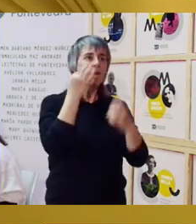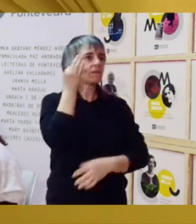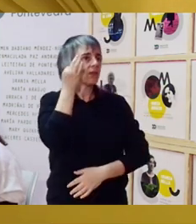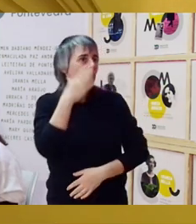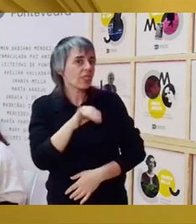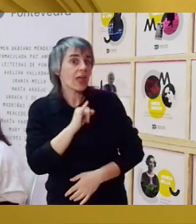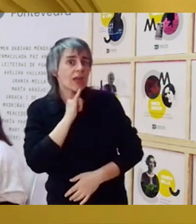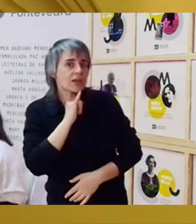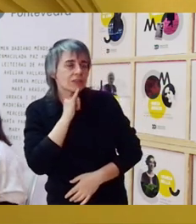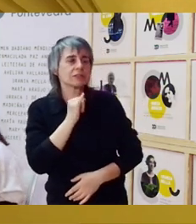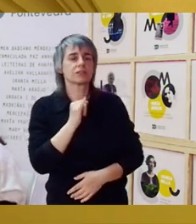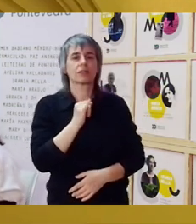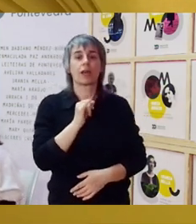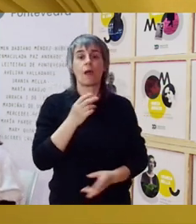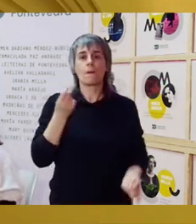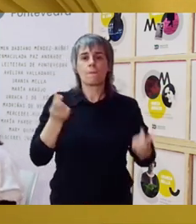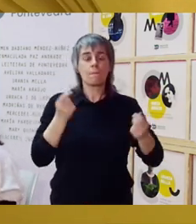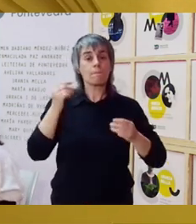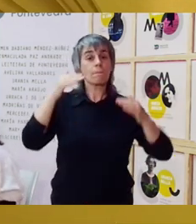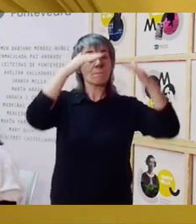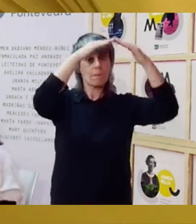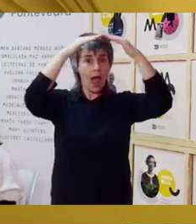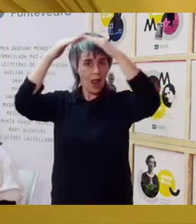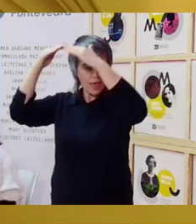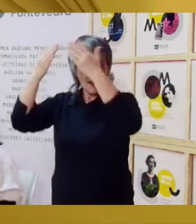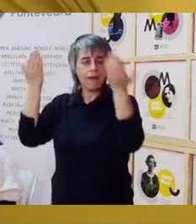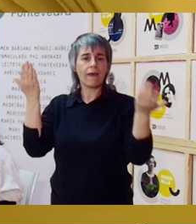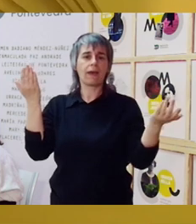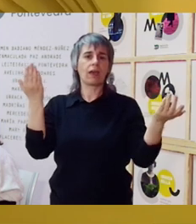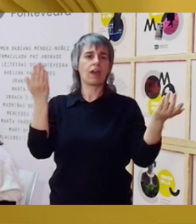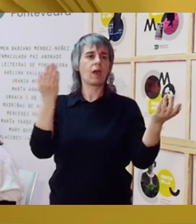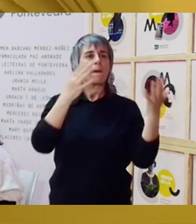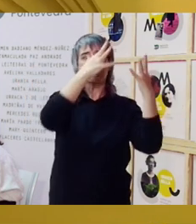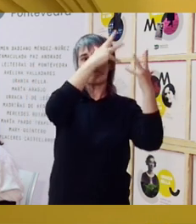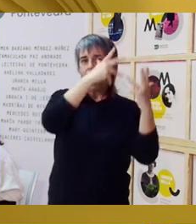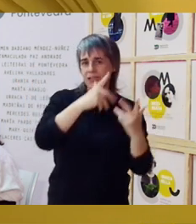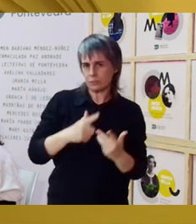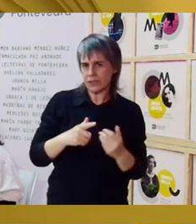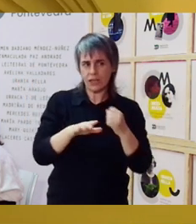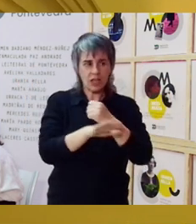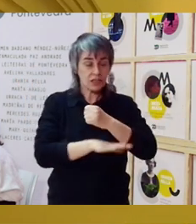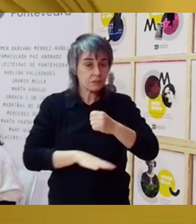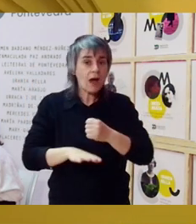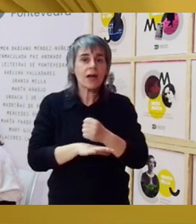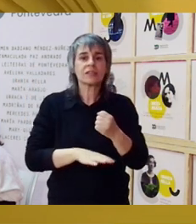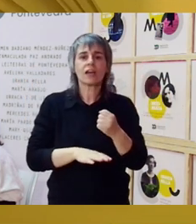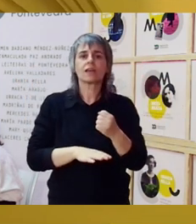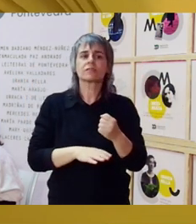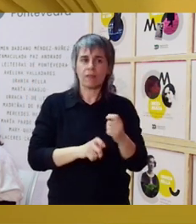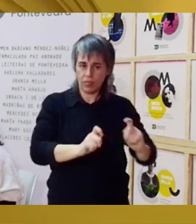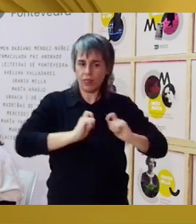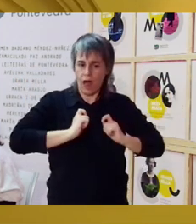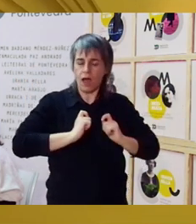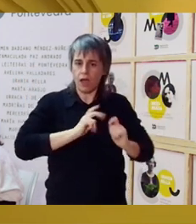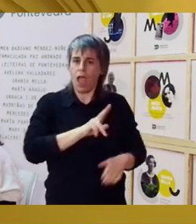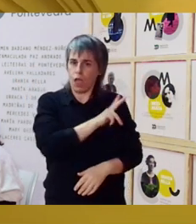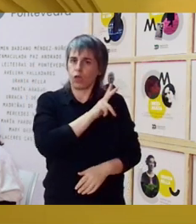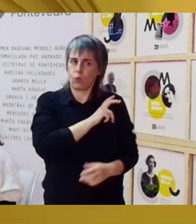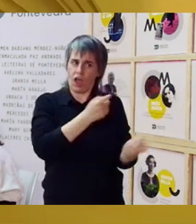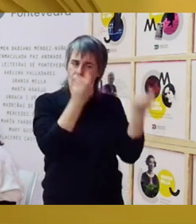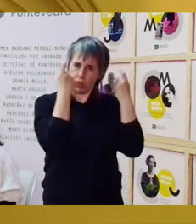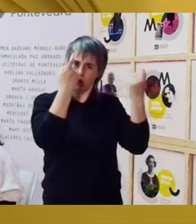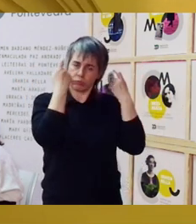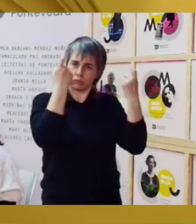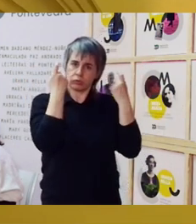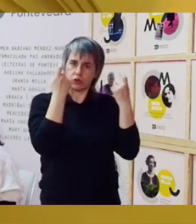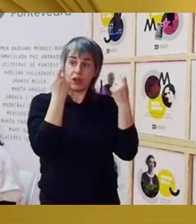mandoume a clases de ballet, mandoume a clases de matemáticas básicas, e deume esa educación que en momento resultaba